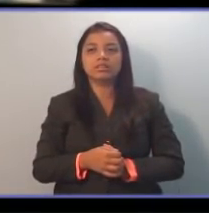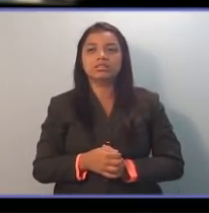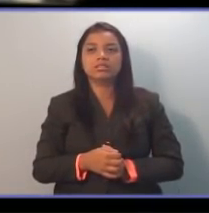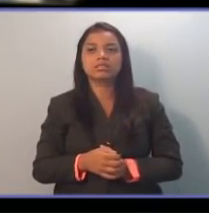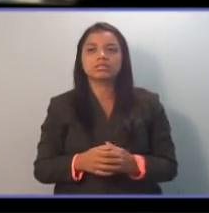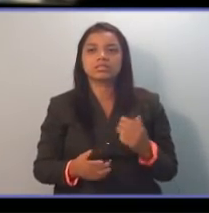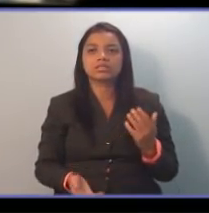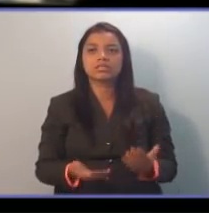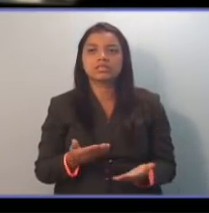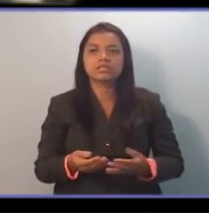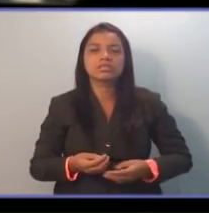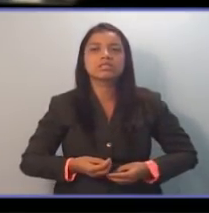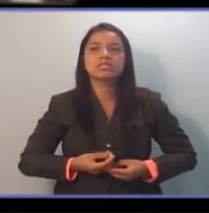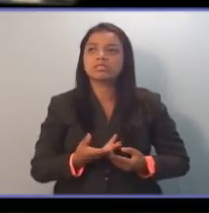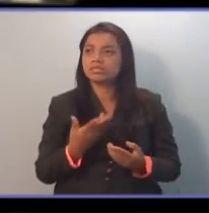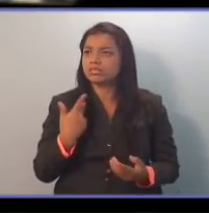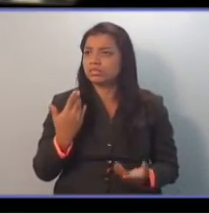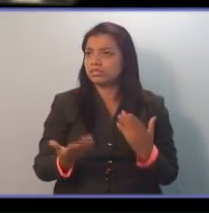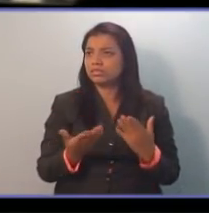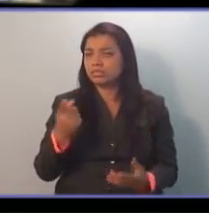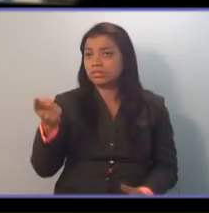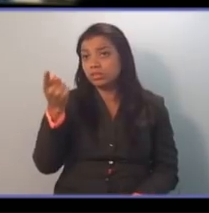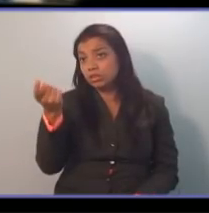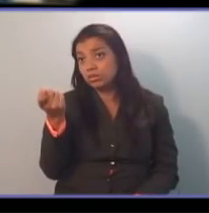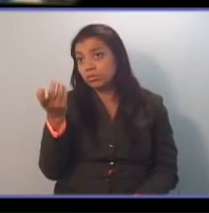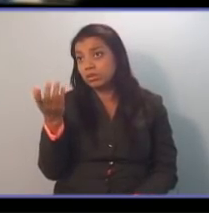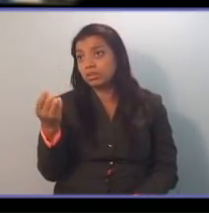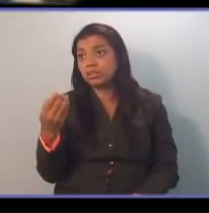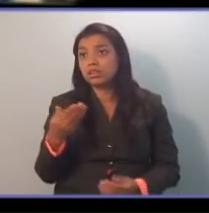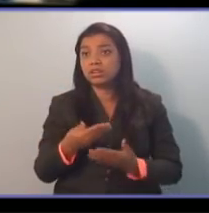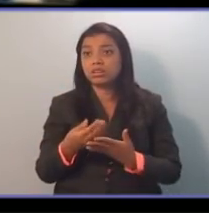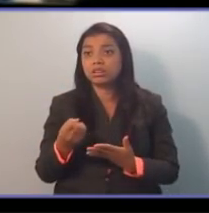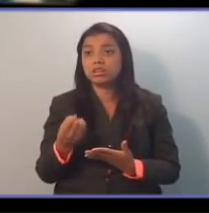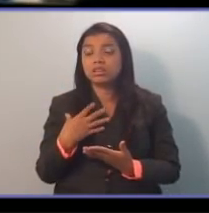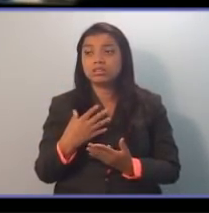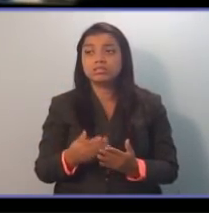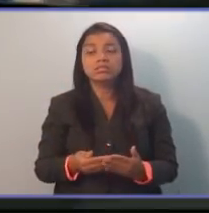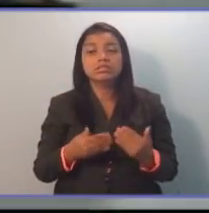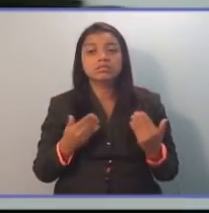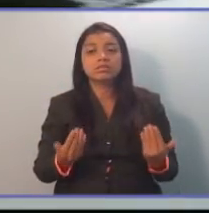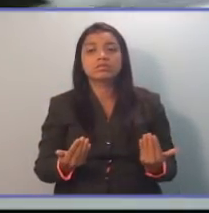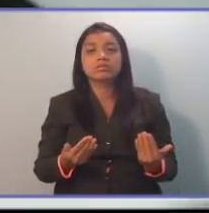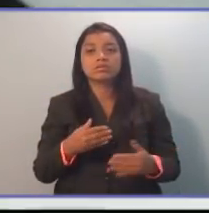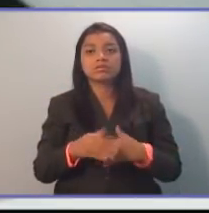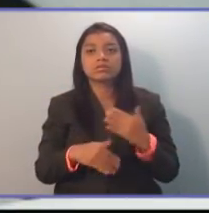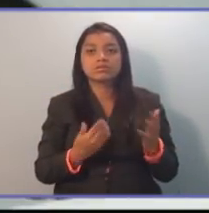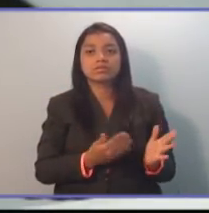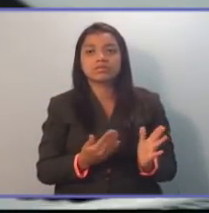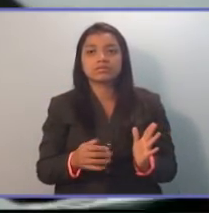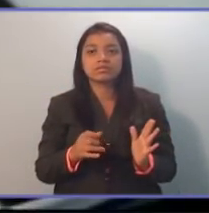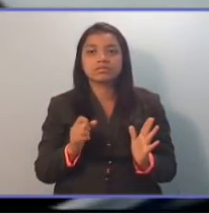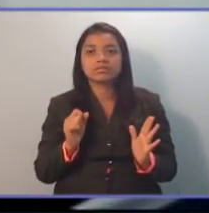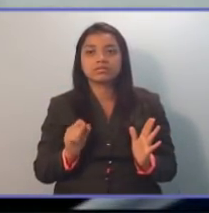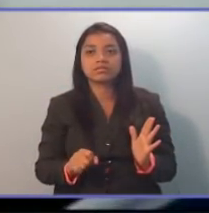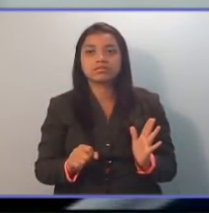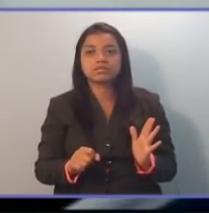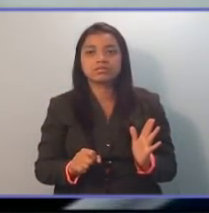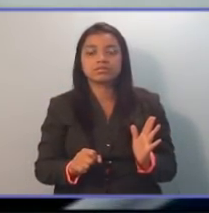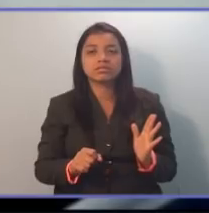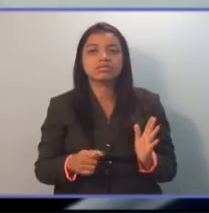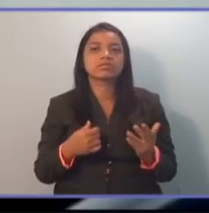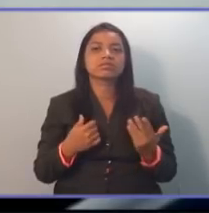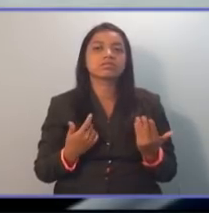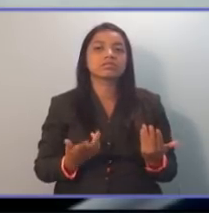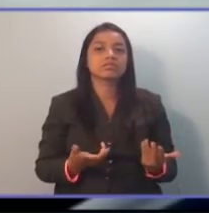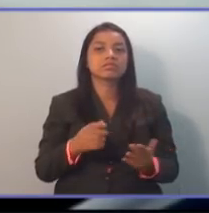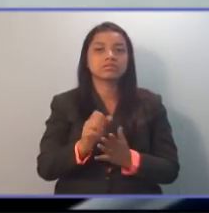Quizás intuyo, y ustedes podrían corregirme, si lo que se trata acá de explorar lo